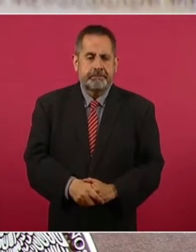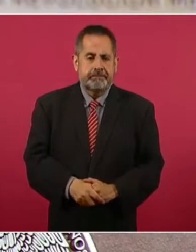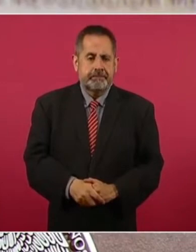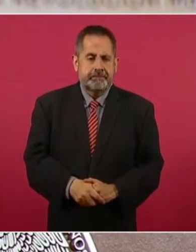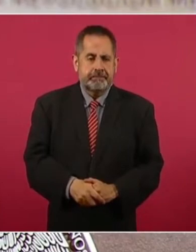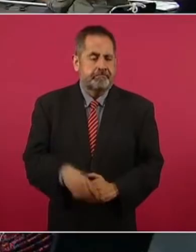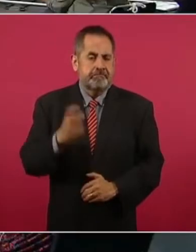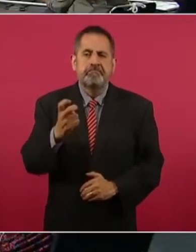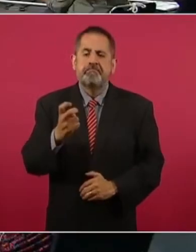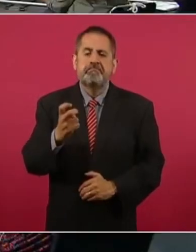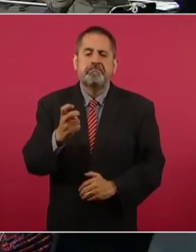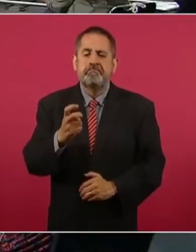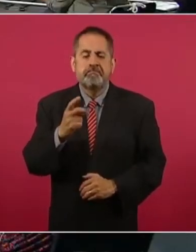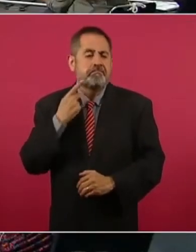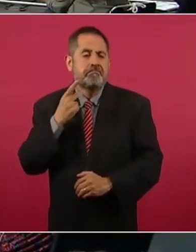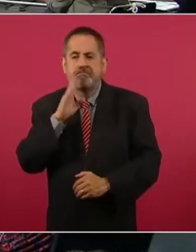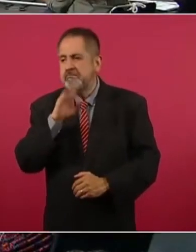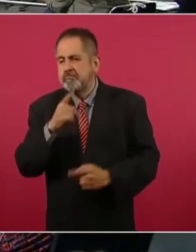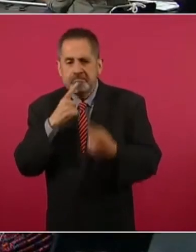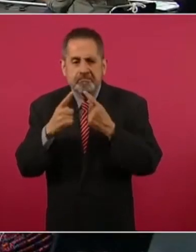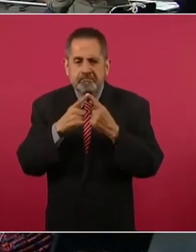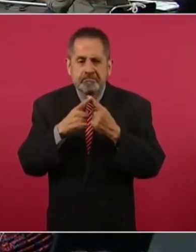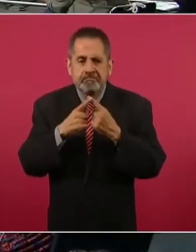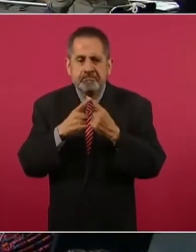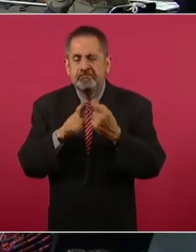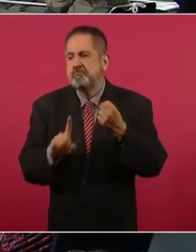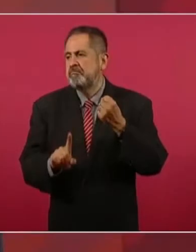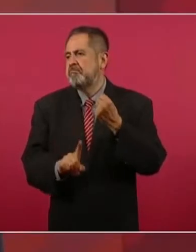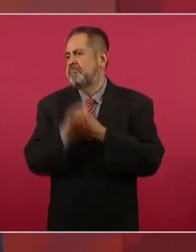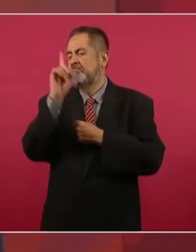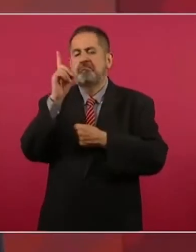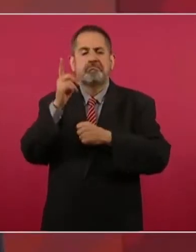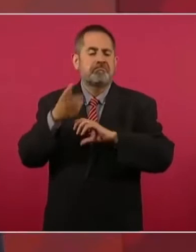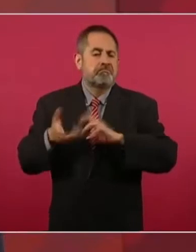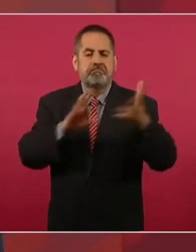Y eso causó el agravamiento de la crisis.